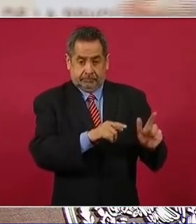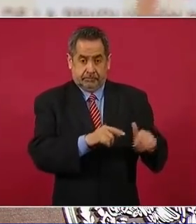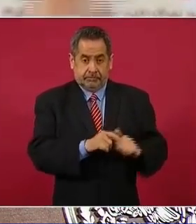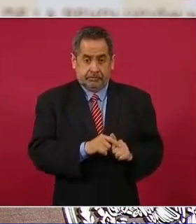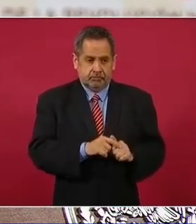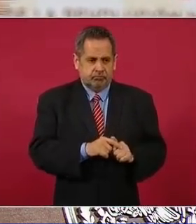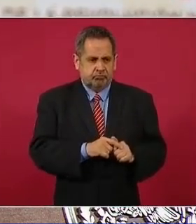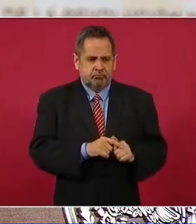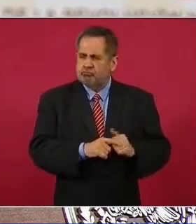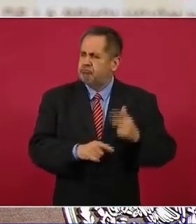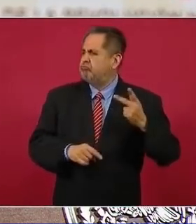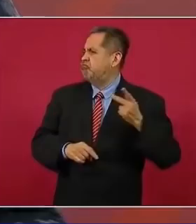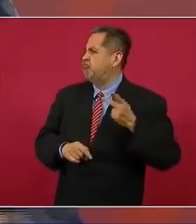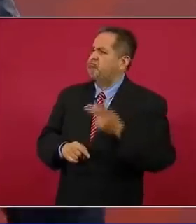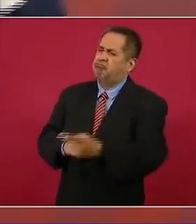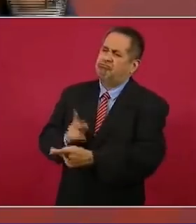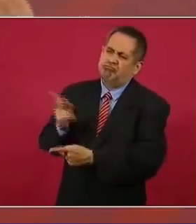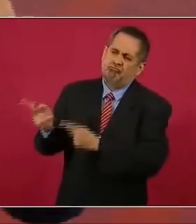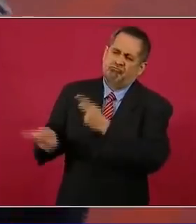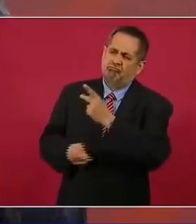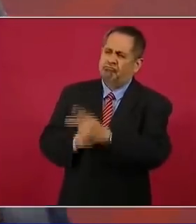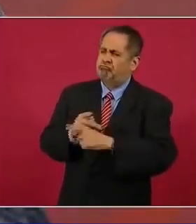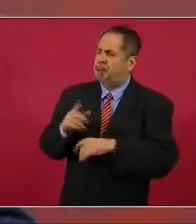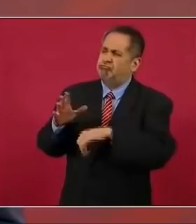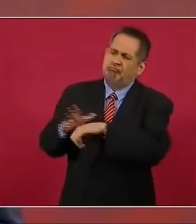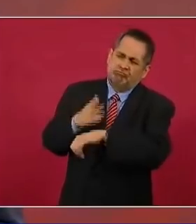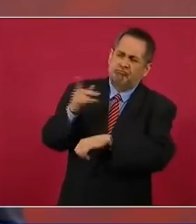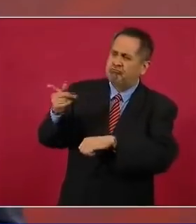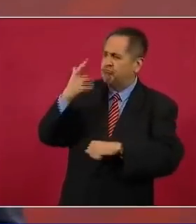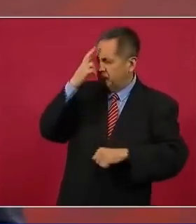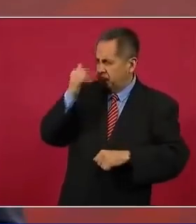me cuestionó por mis posturas,